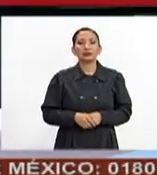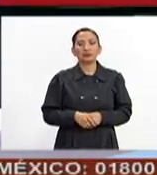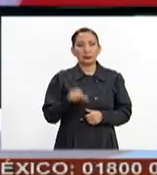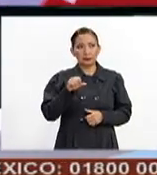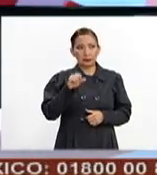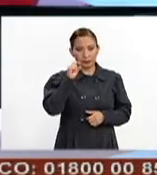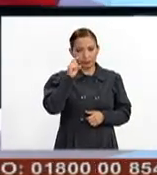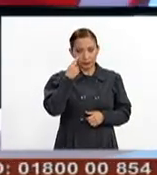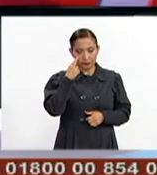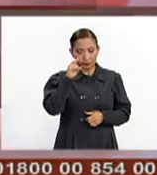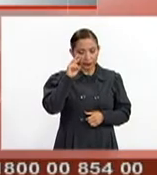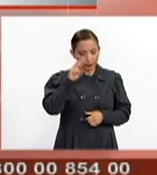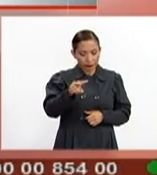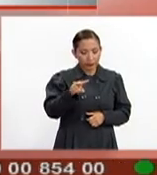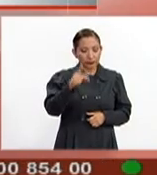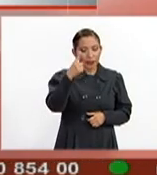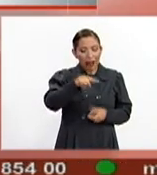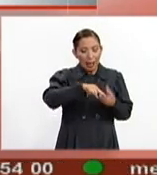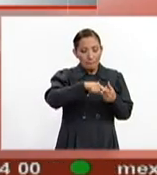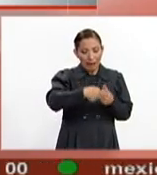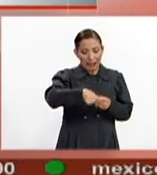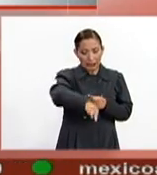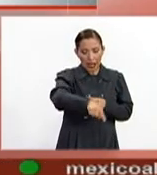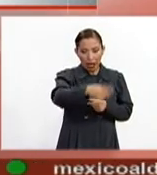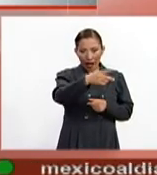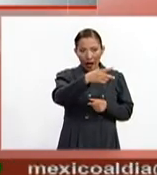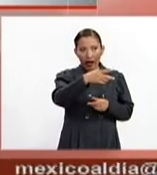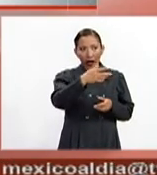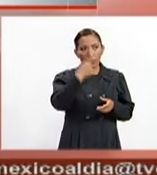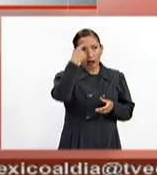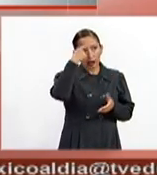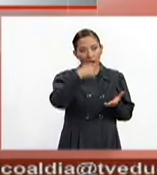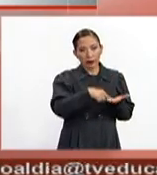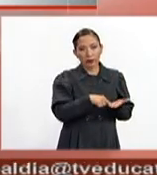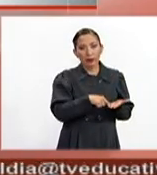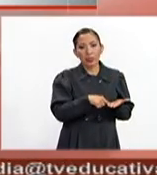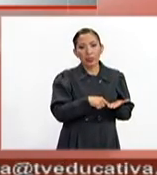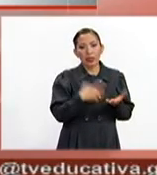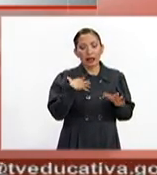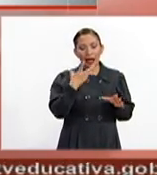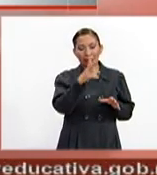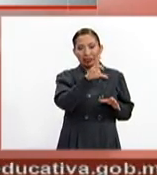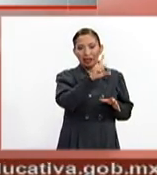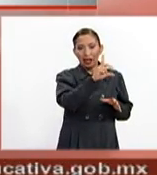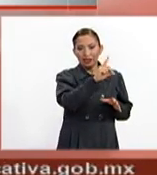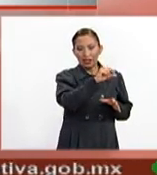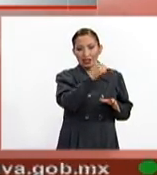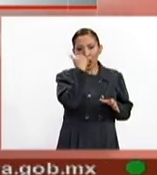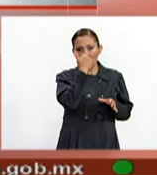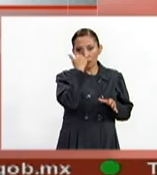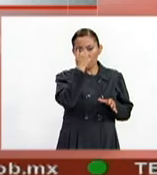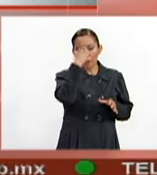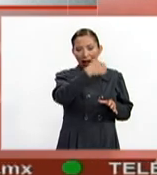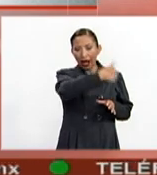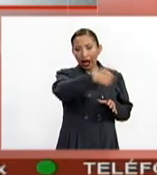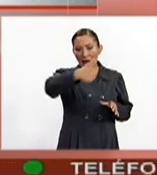Sí, mire, para el inicio se está previendo un cupo de 30 alumnos